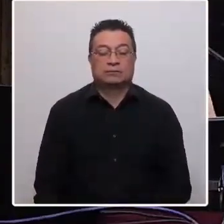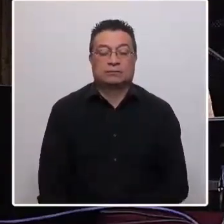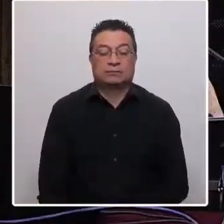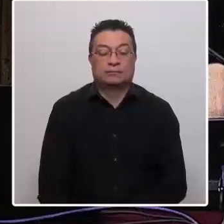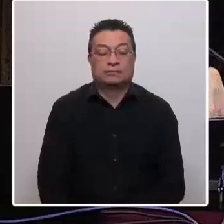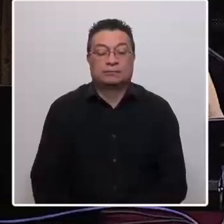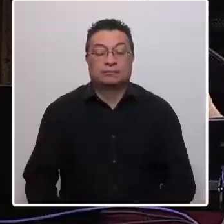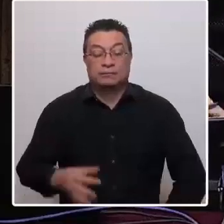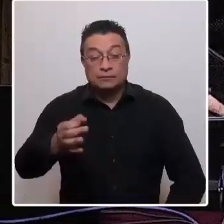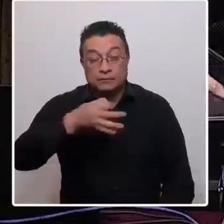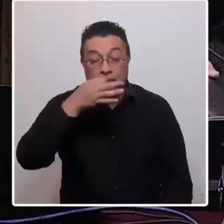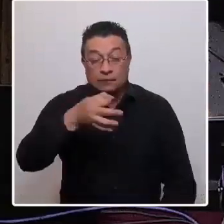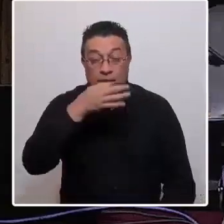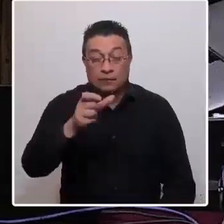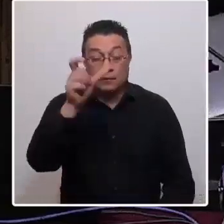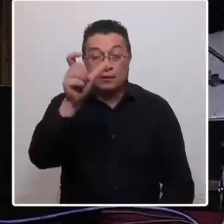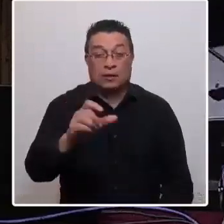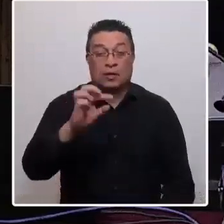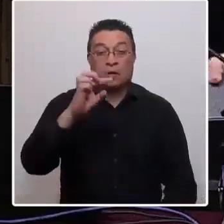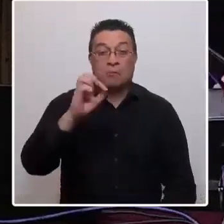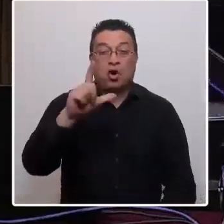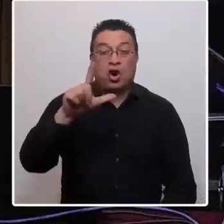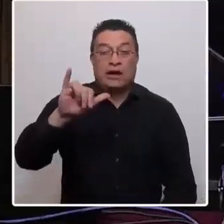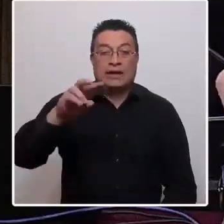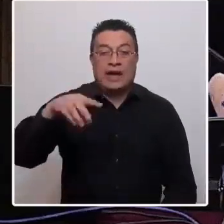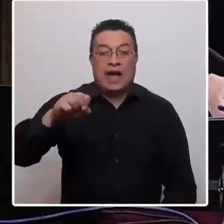Tiene la palabra la convencional Poliana Rivera.